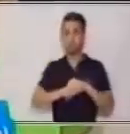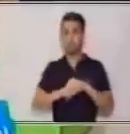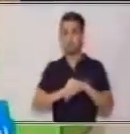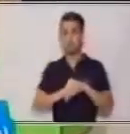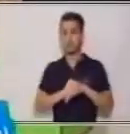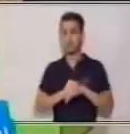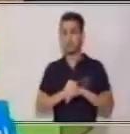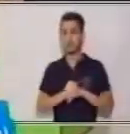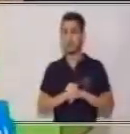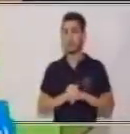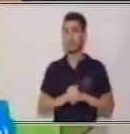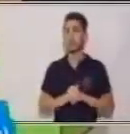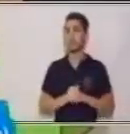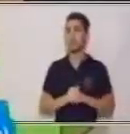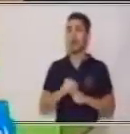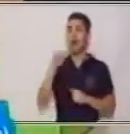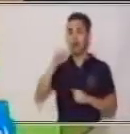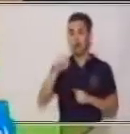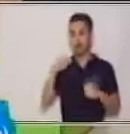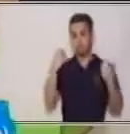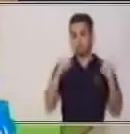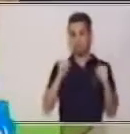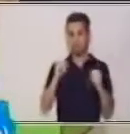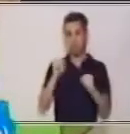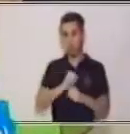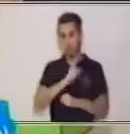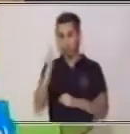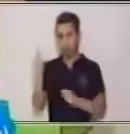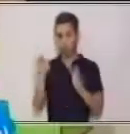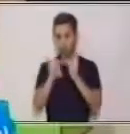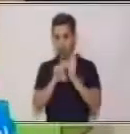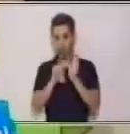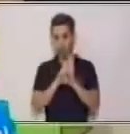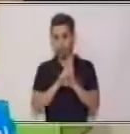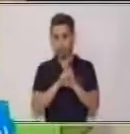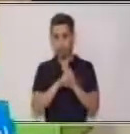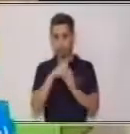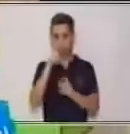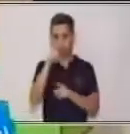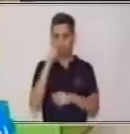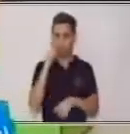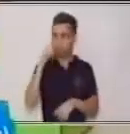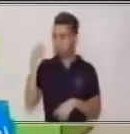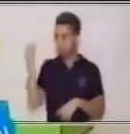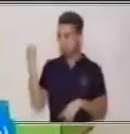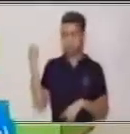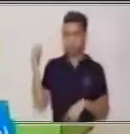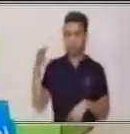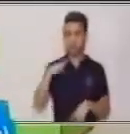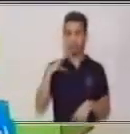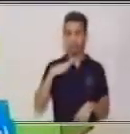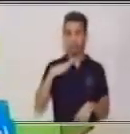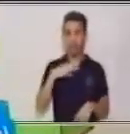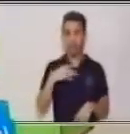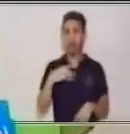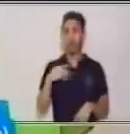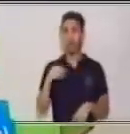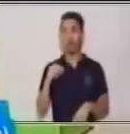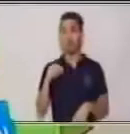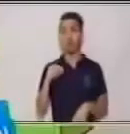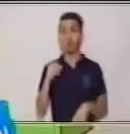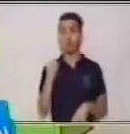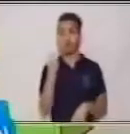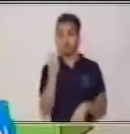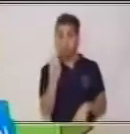Bueno, vamos a hacer ahora un siguiente ejemplo en la que usted va a ver que tenemos un valor con una literal y